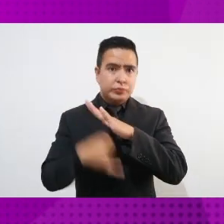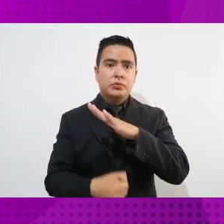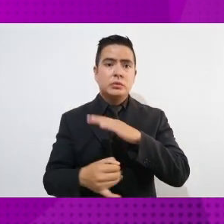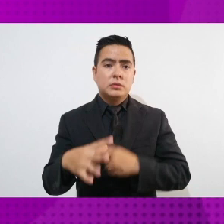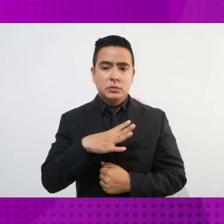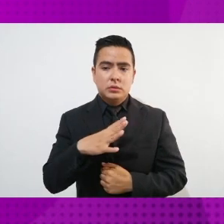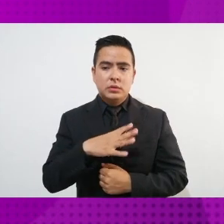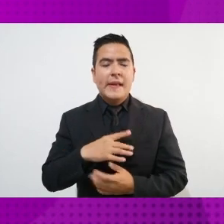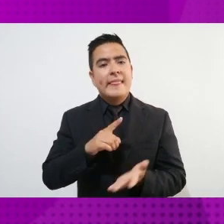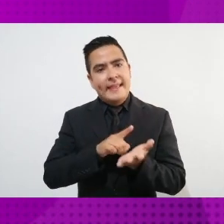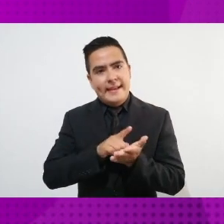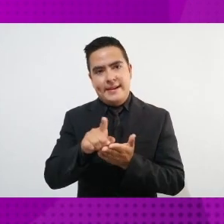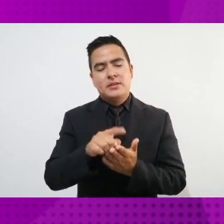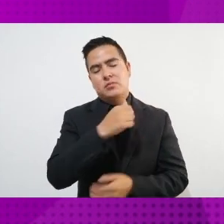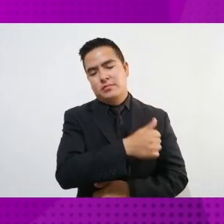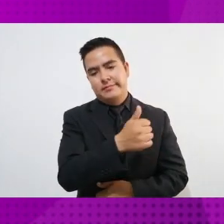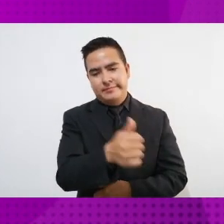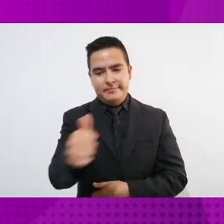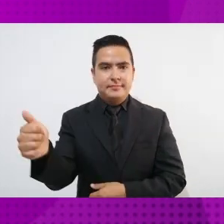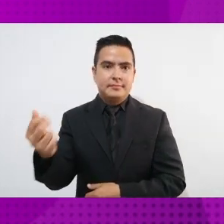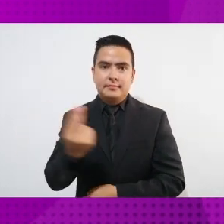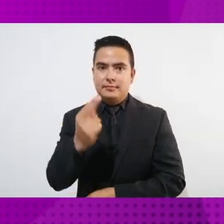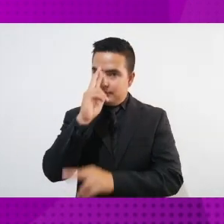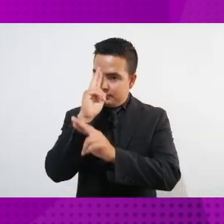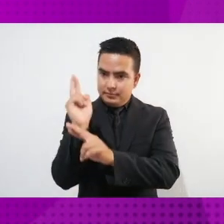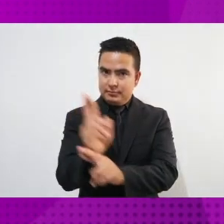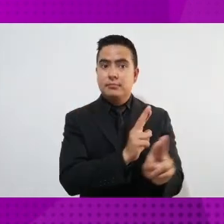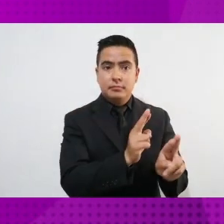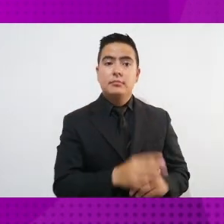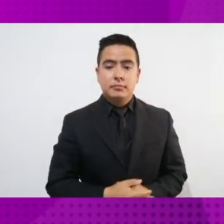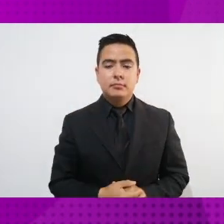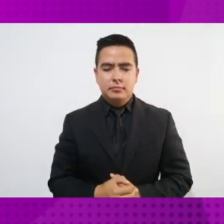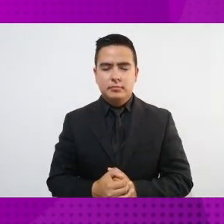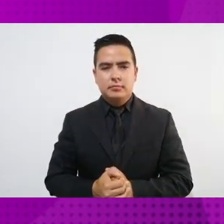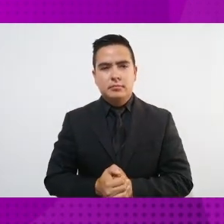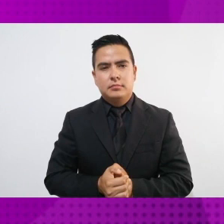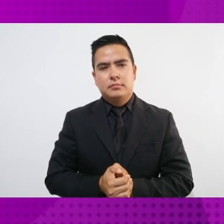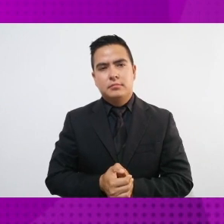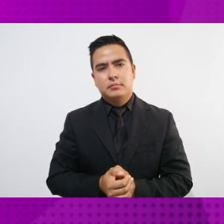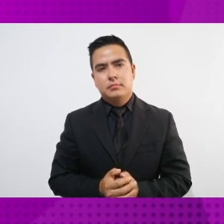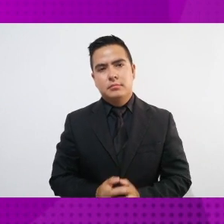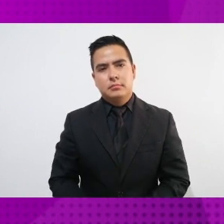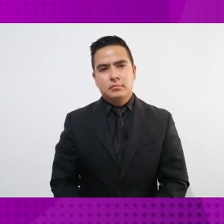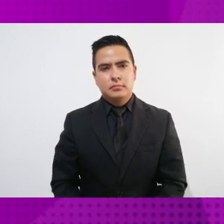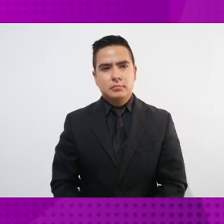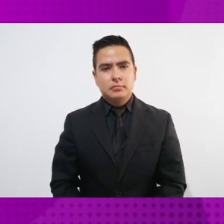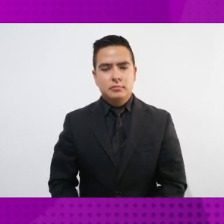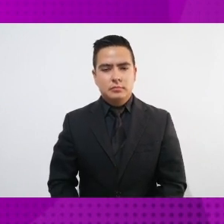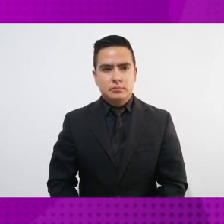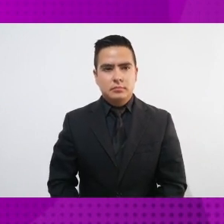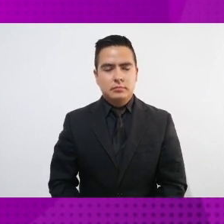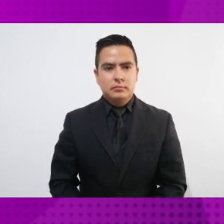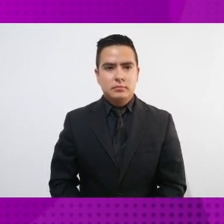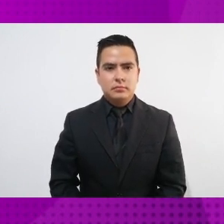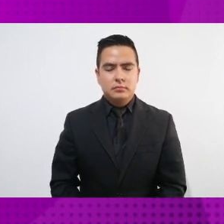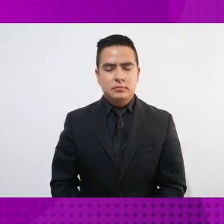ahí de derechos involucrados, yo diría. Desde el punto de vista de los derechos, al menos es una perspectiva